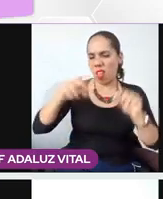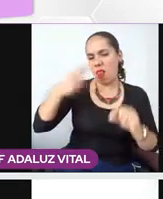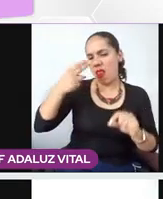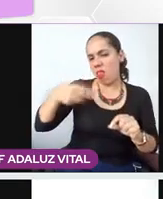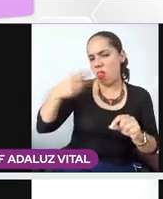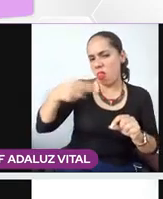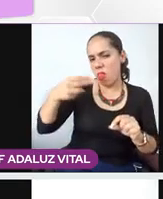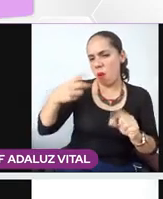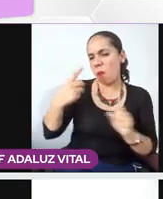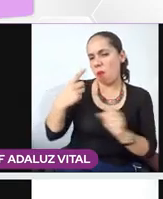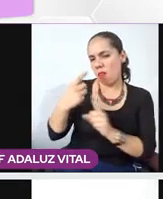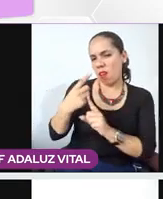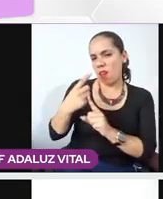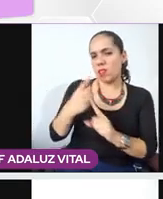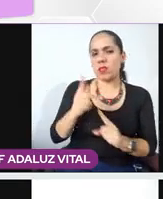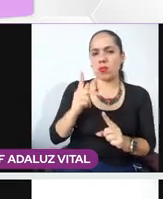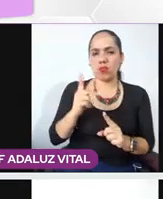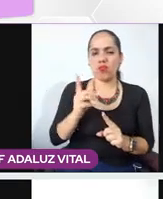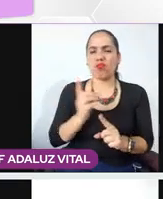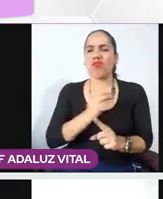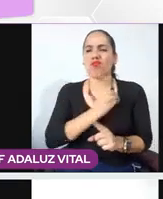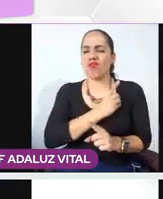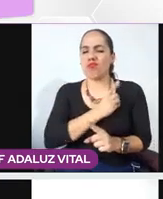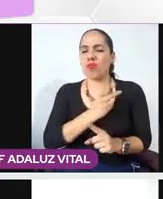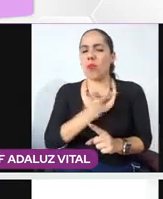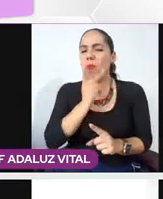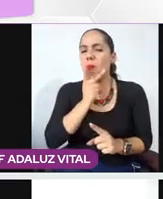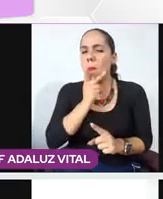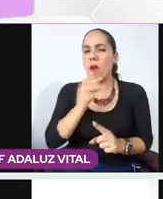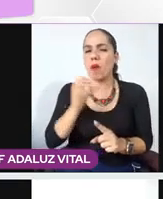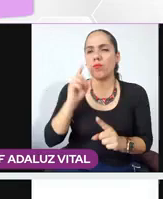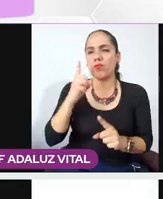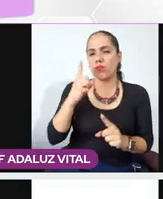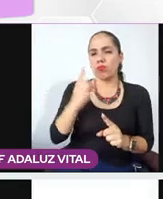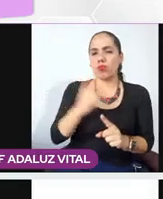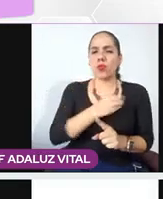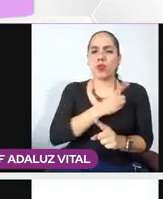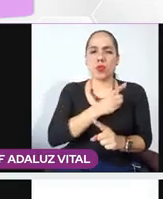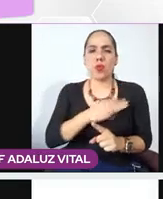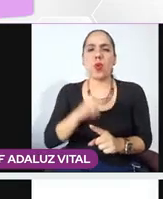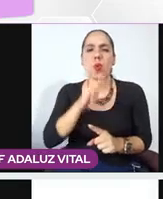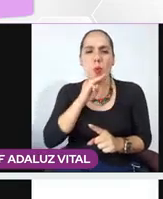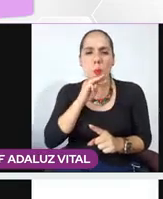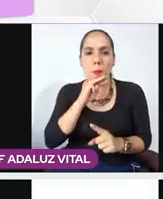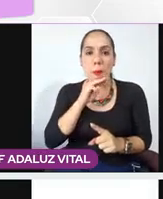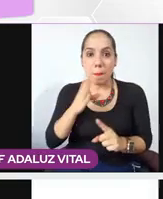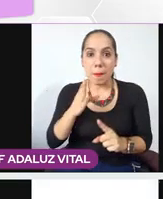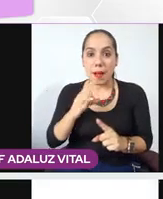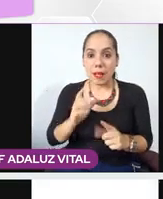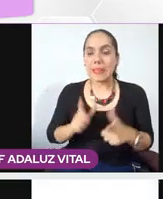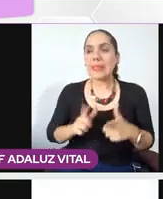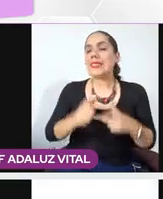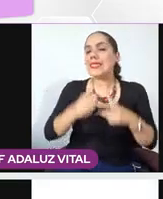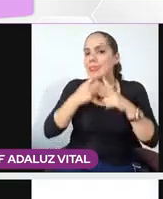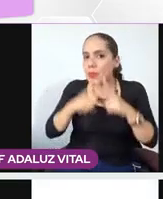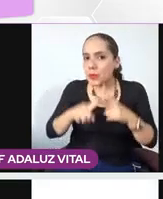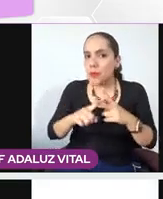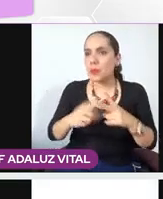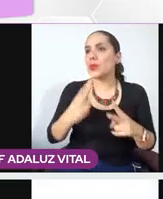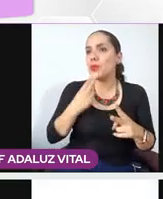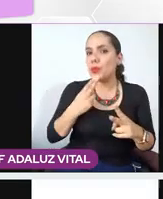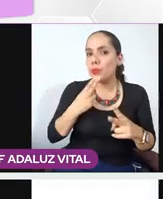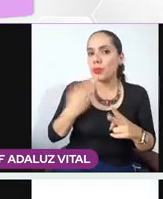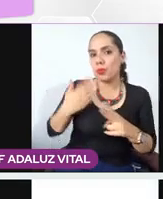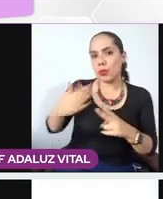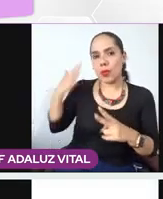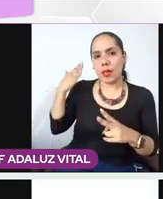empezó a darse en 1970, justo para quitar las etiquetas de las familias que se divorciaban o que uno